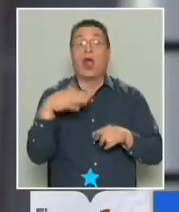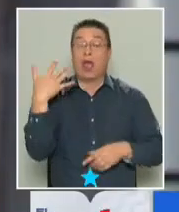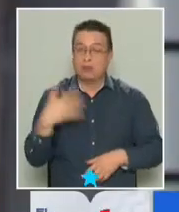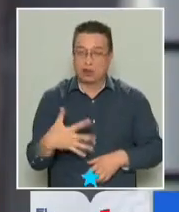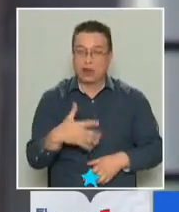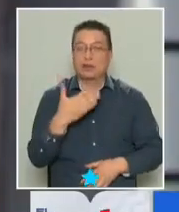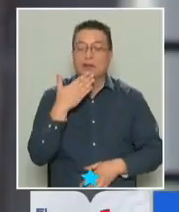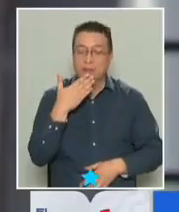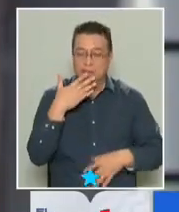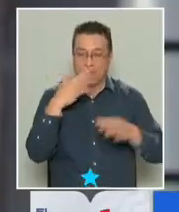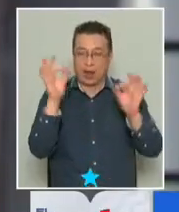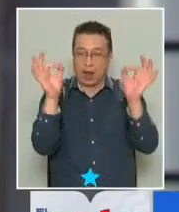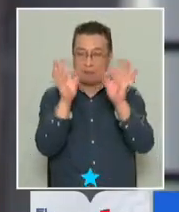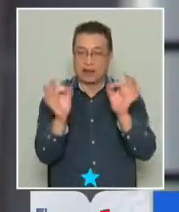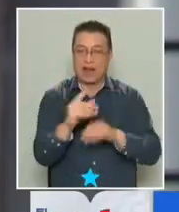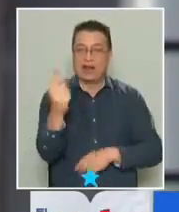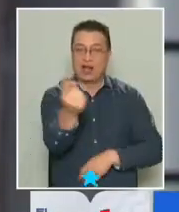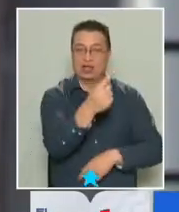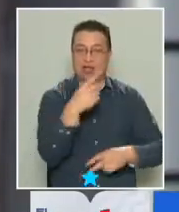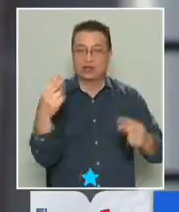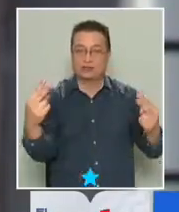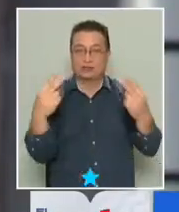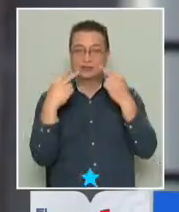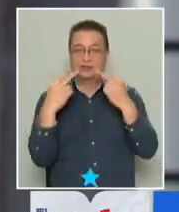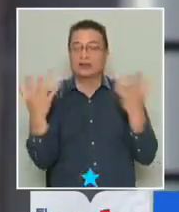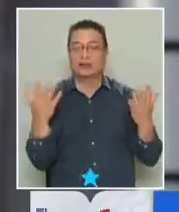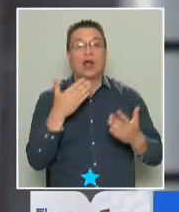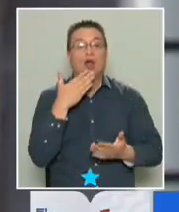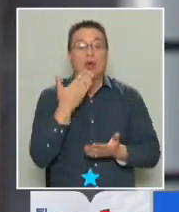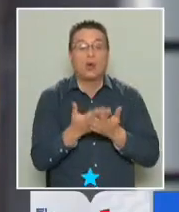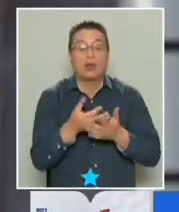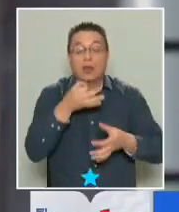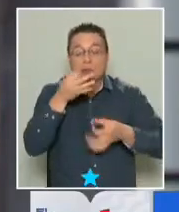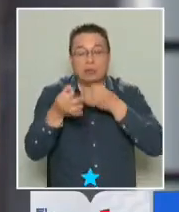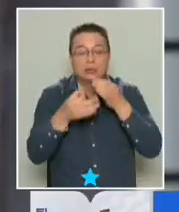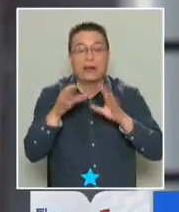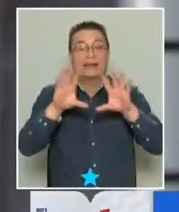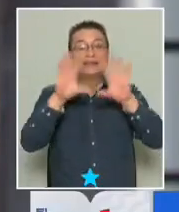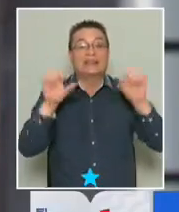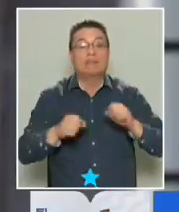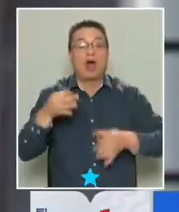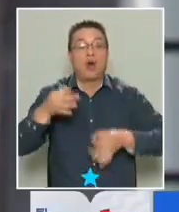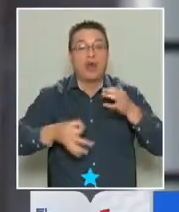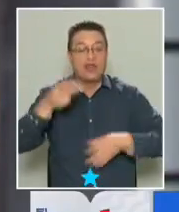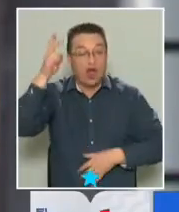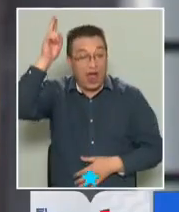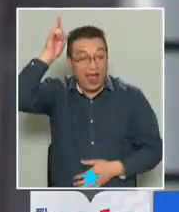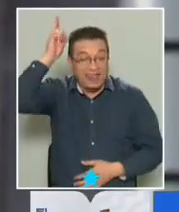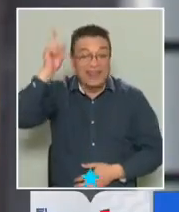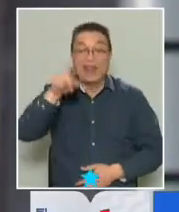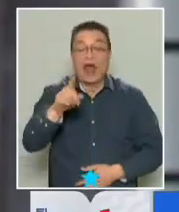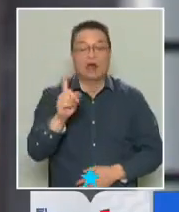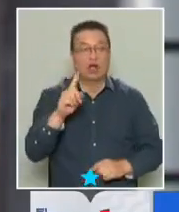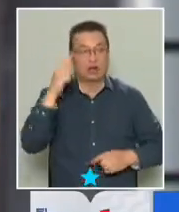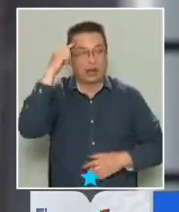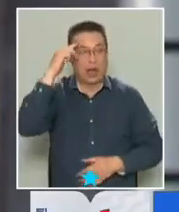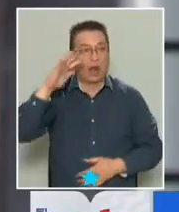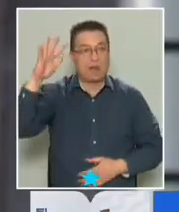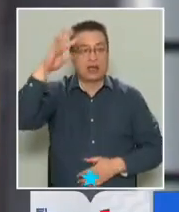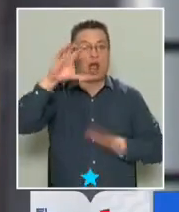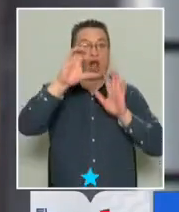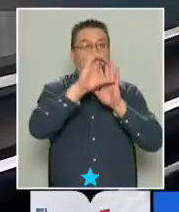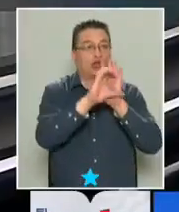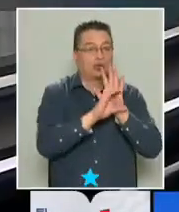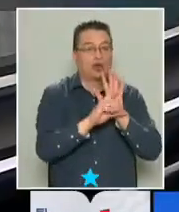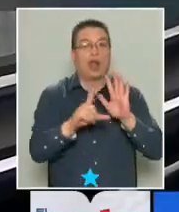explicarle a los televidentes que cuando hablamos de sistemas jurídicos indígenas no se imaginen constituciones